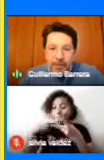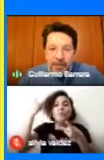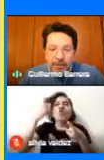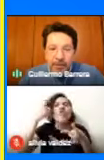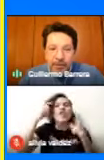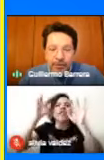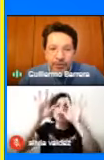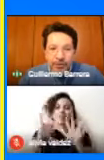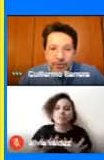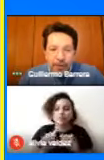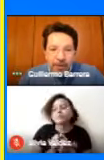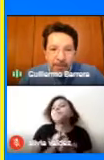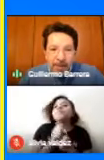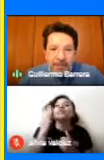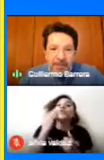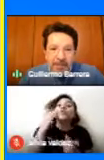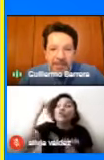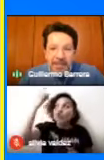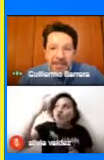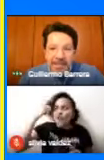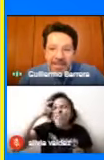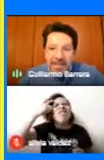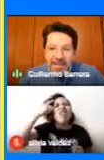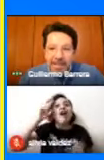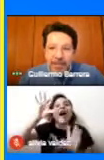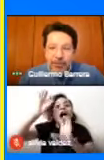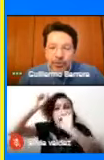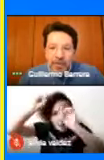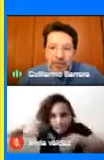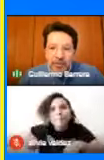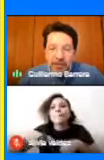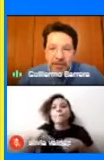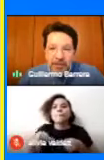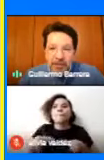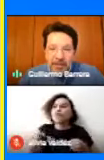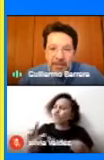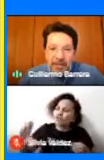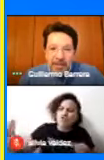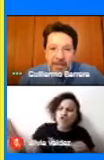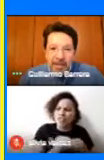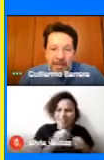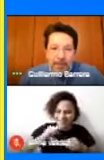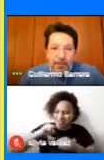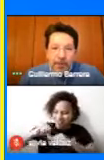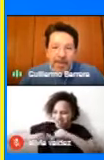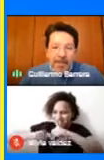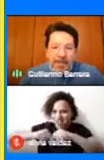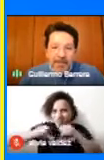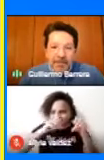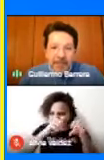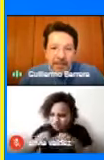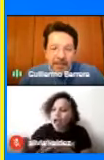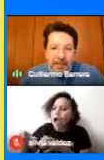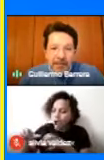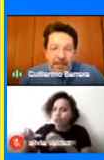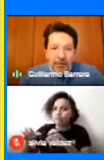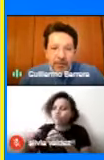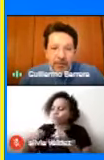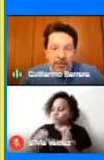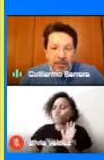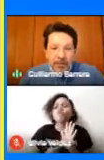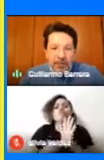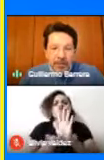los gobiernos son capaces de todas sus acciones ponerlas de frente